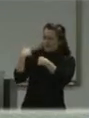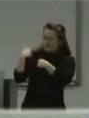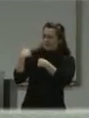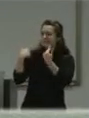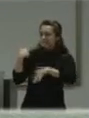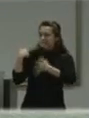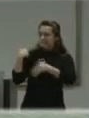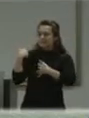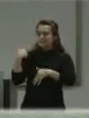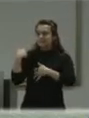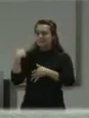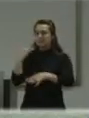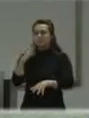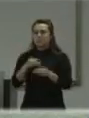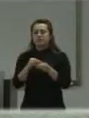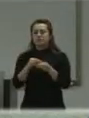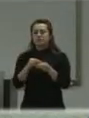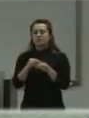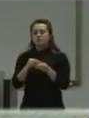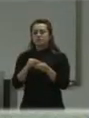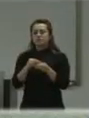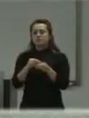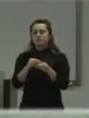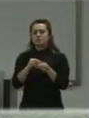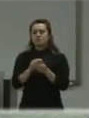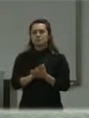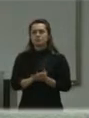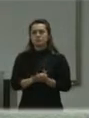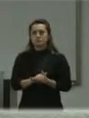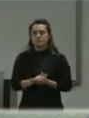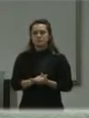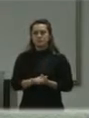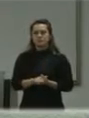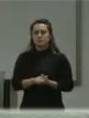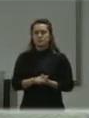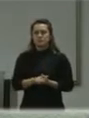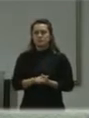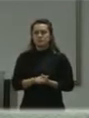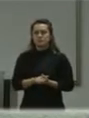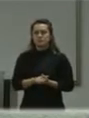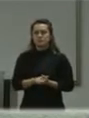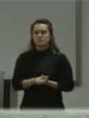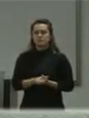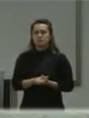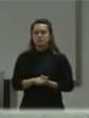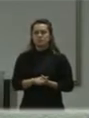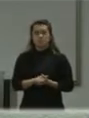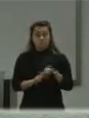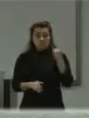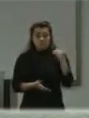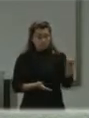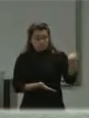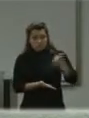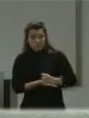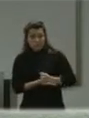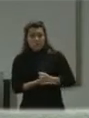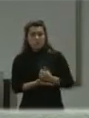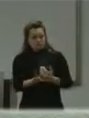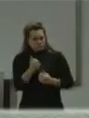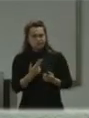que hay que que uno no puede ser obligada a tener una